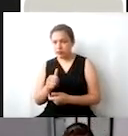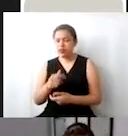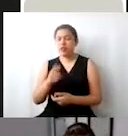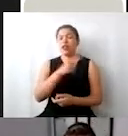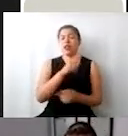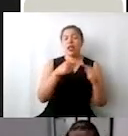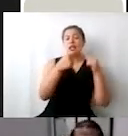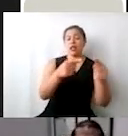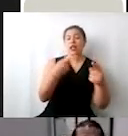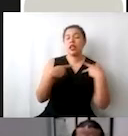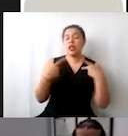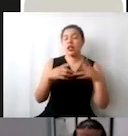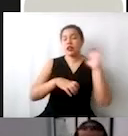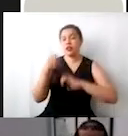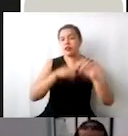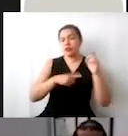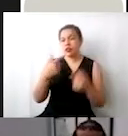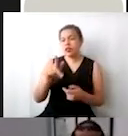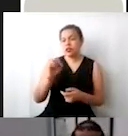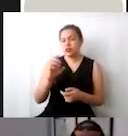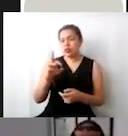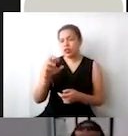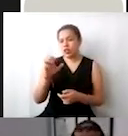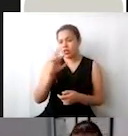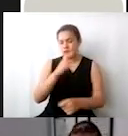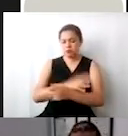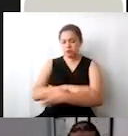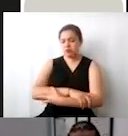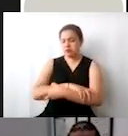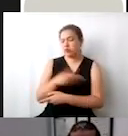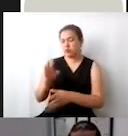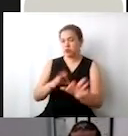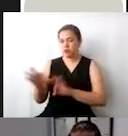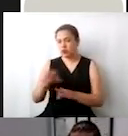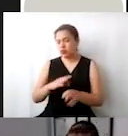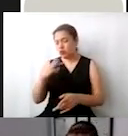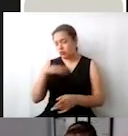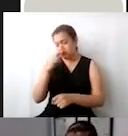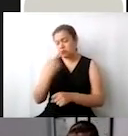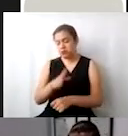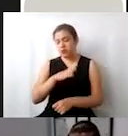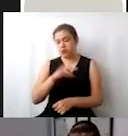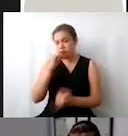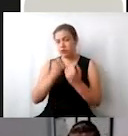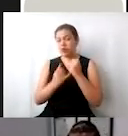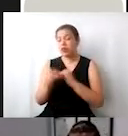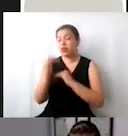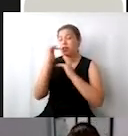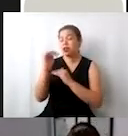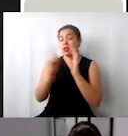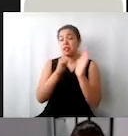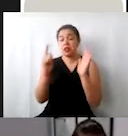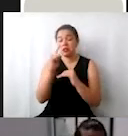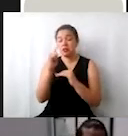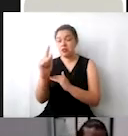solidaria laboralmente de sus trabajadores. ¿Hasta qué límite? La ley no lo dice. No